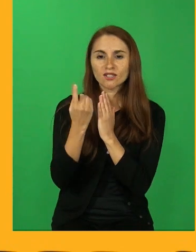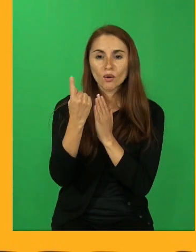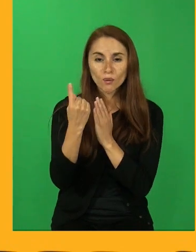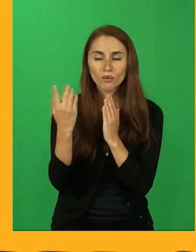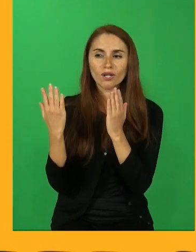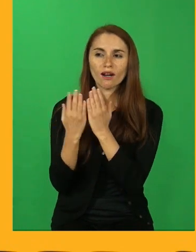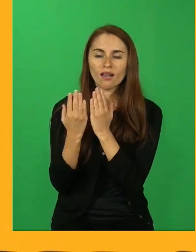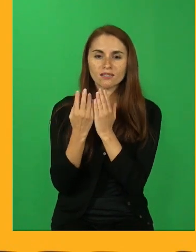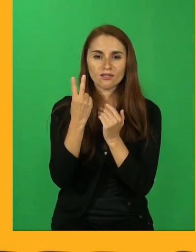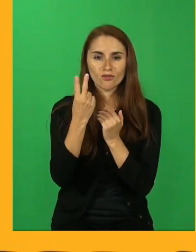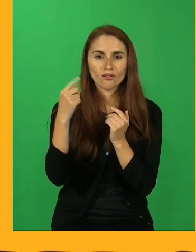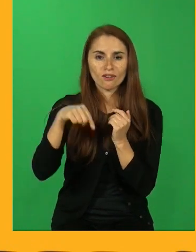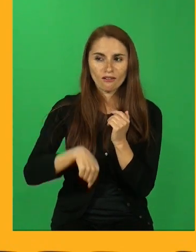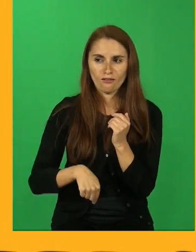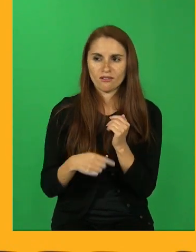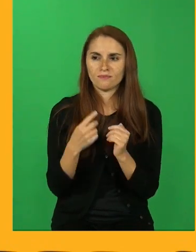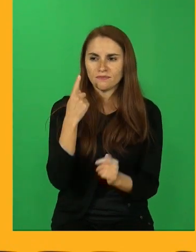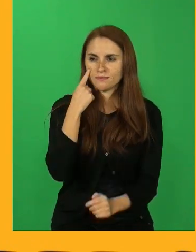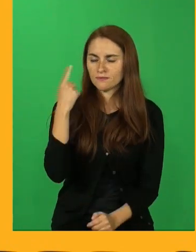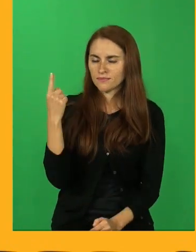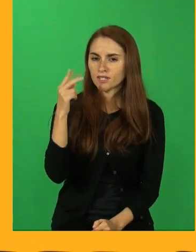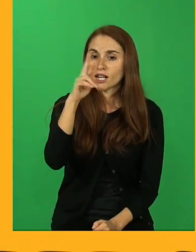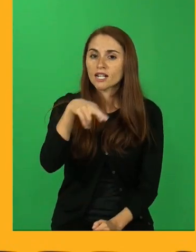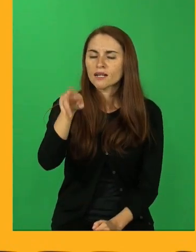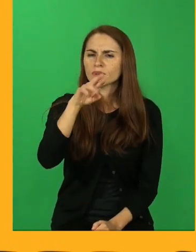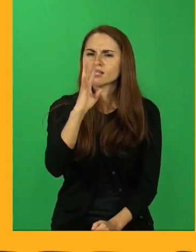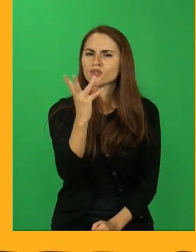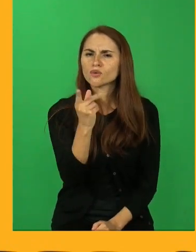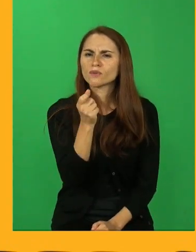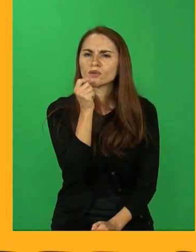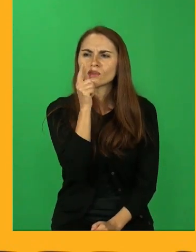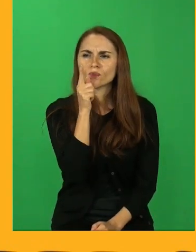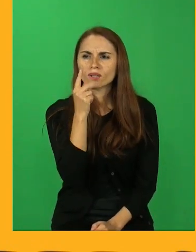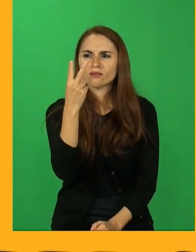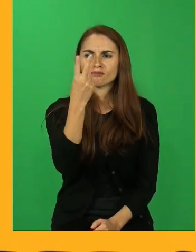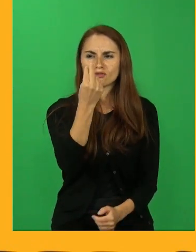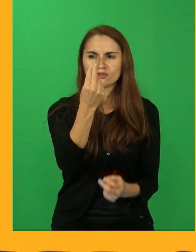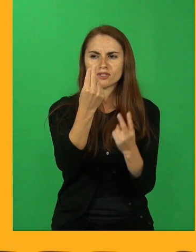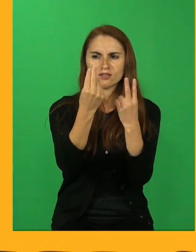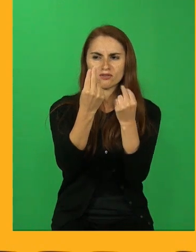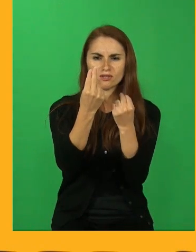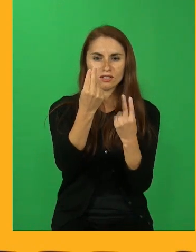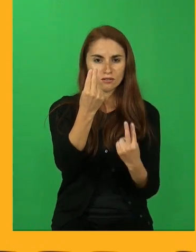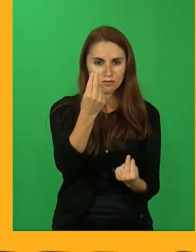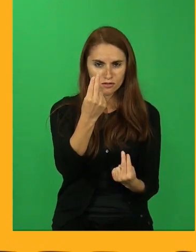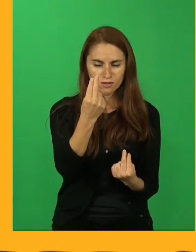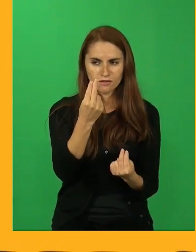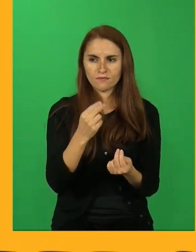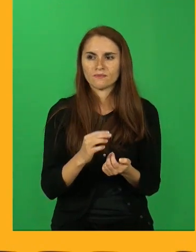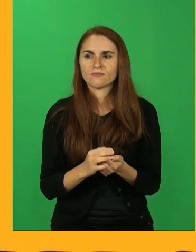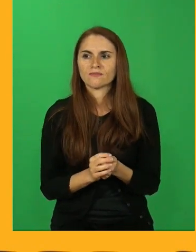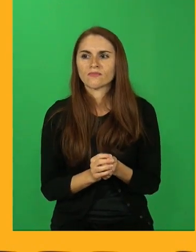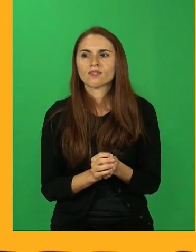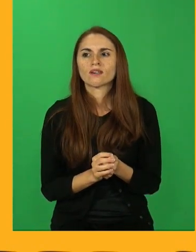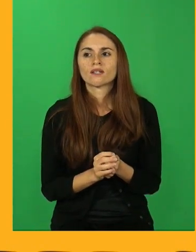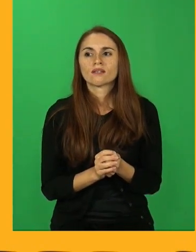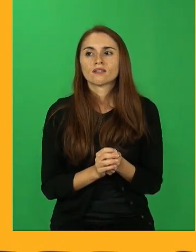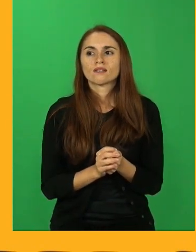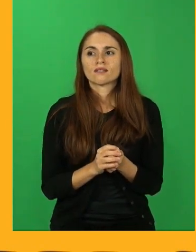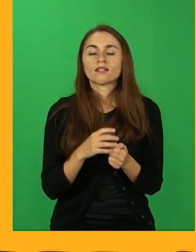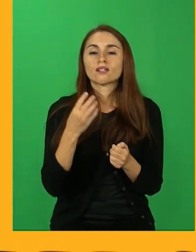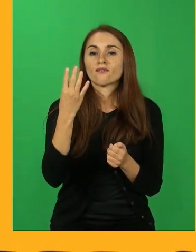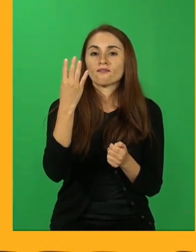ahora. Múltiplos comunes que se repiten en los 3 conjuntos, ¿no es cierto? En este caso el 12